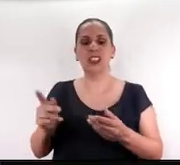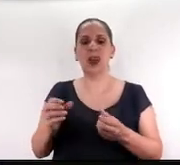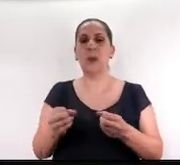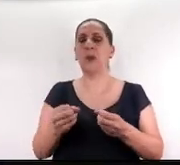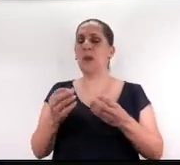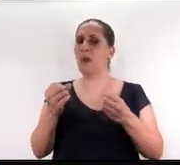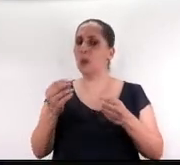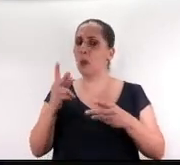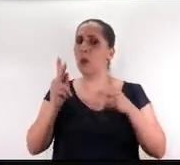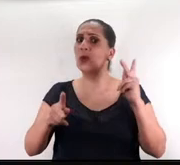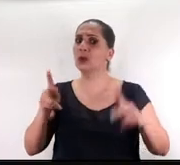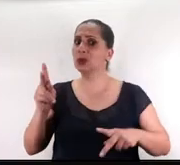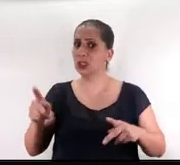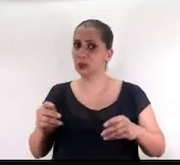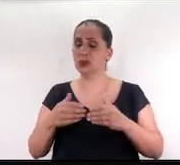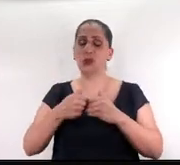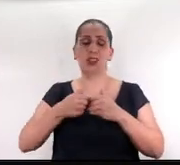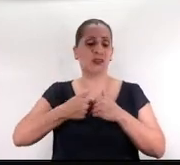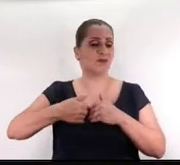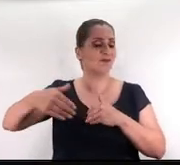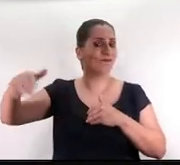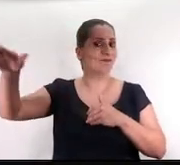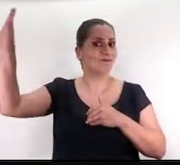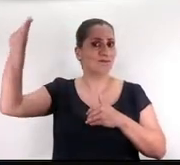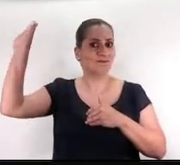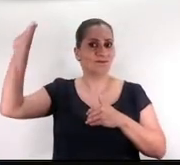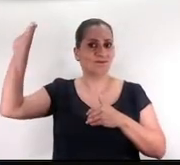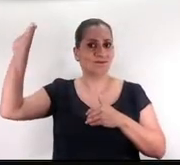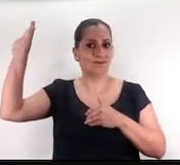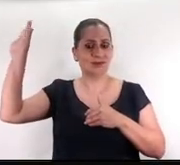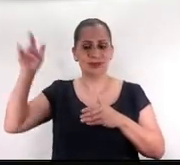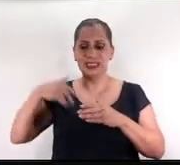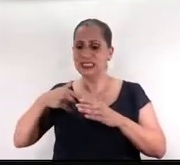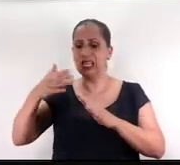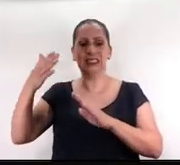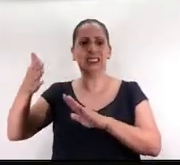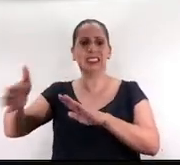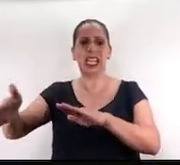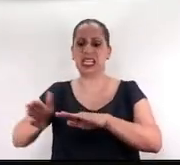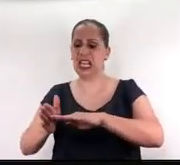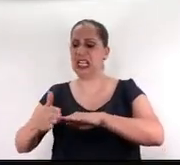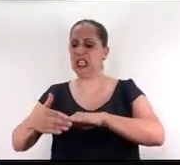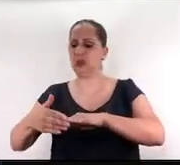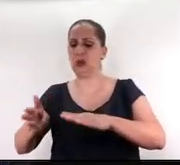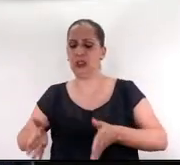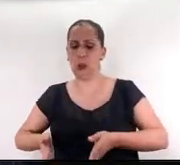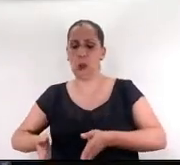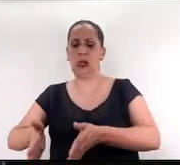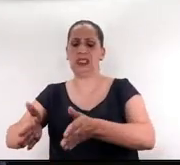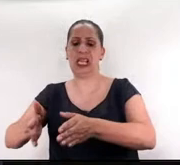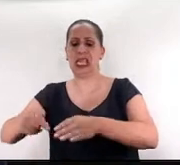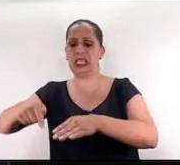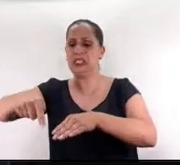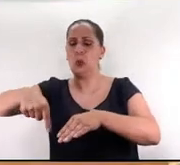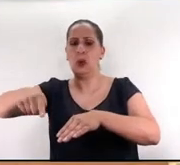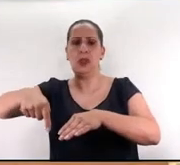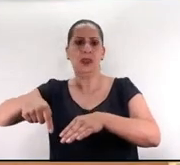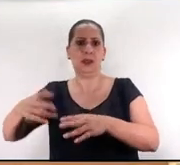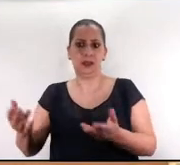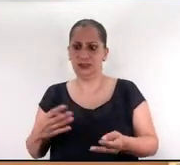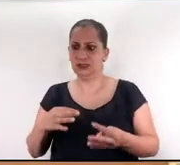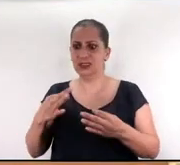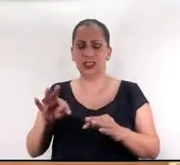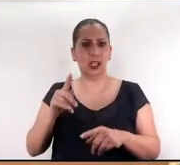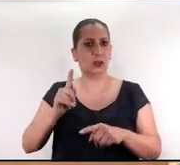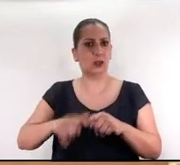cantidad muy grande de población que lo tiran casi a los barrancos o a la orilla de las calles, violentando el